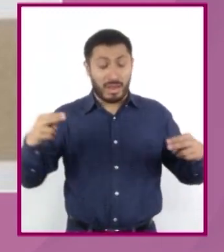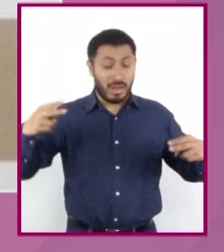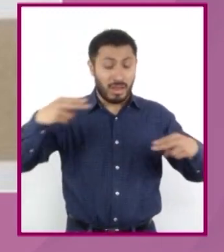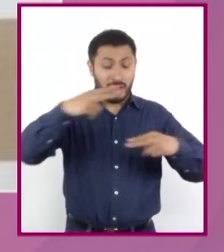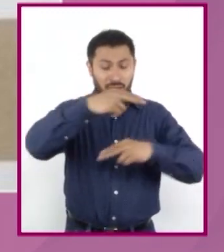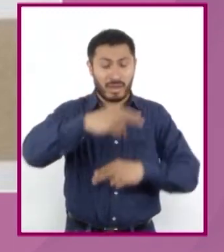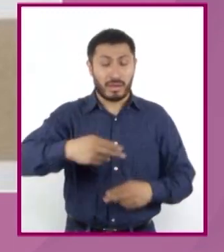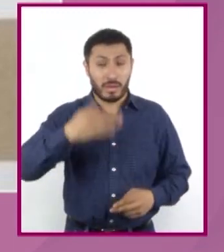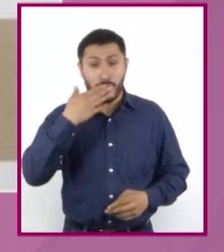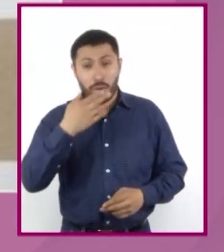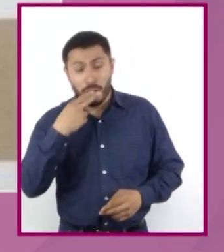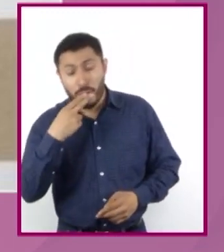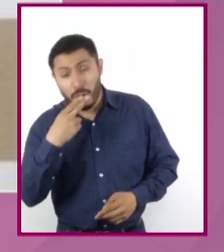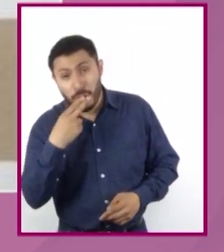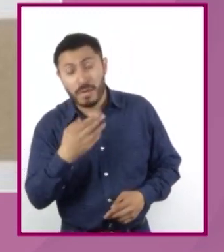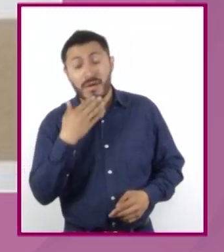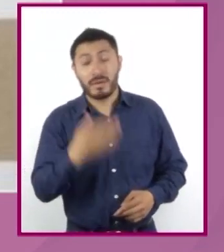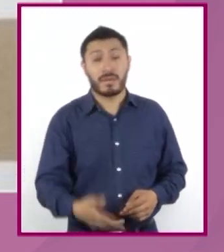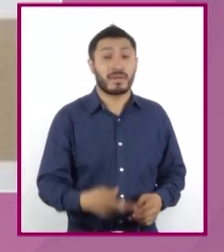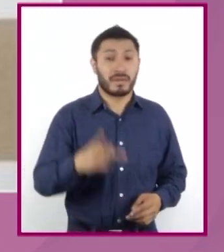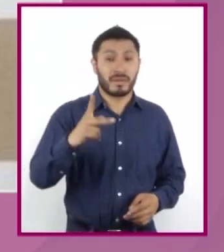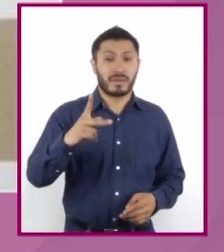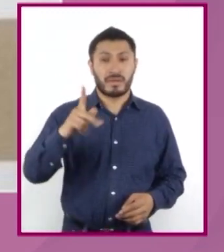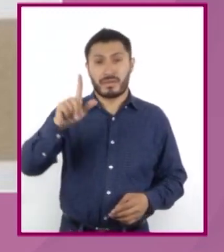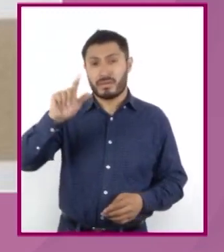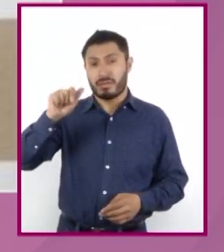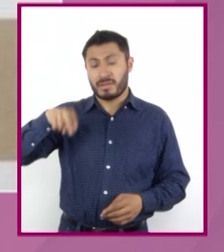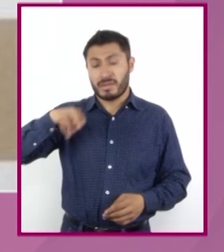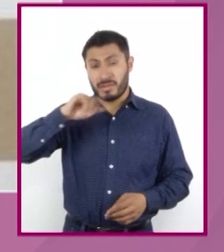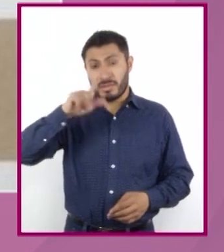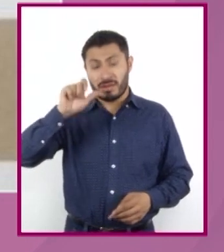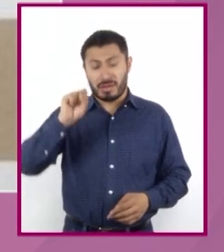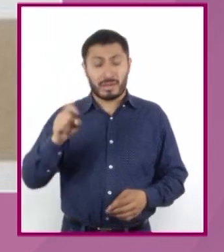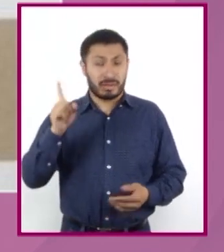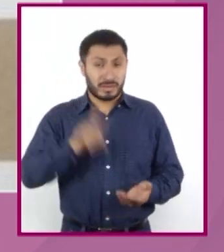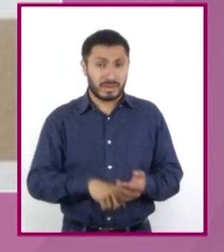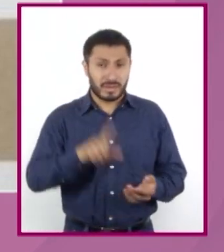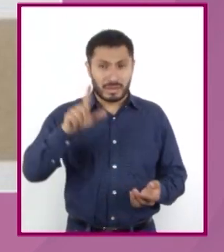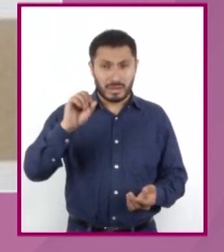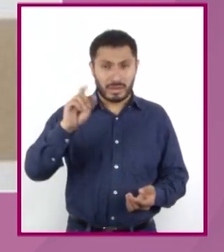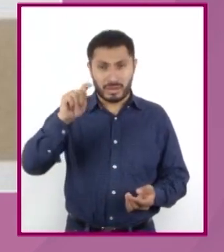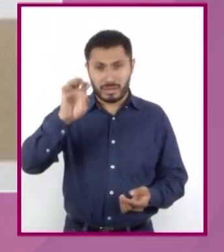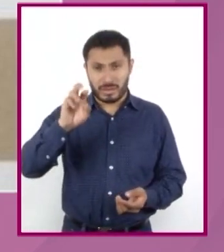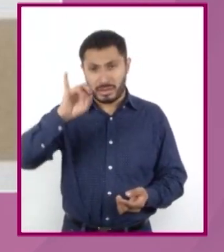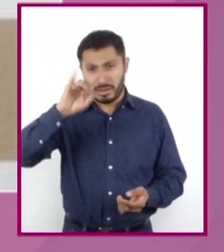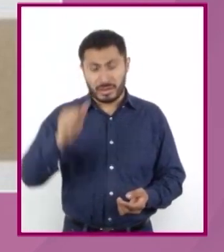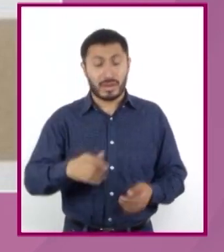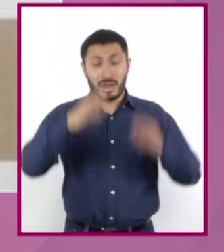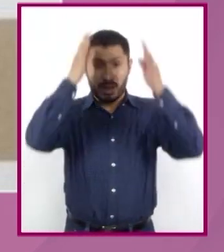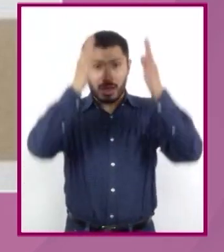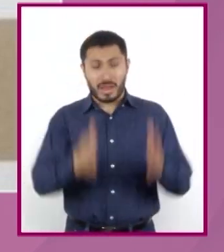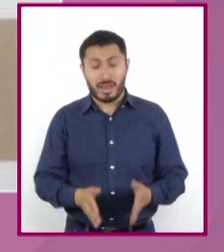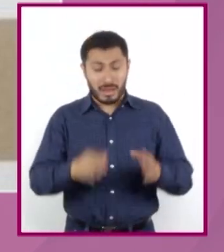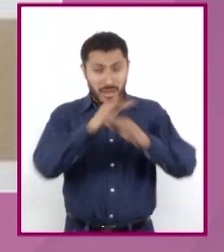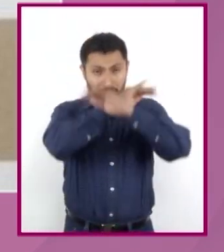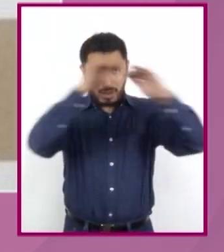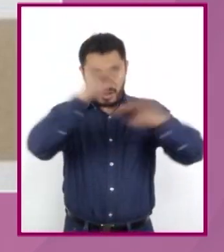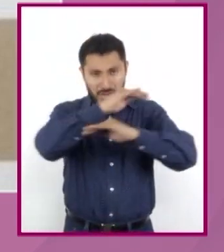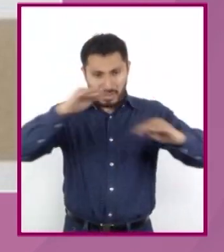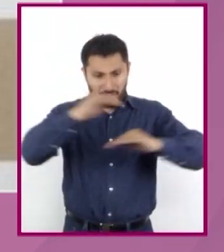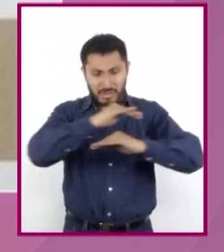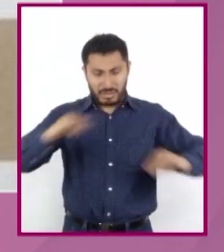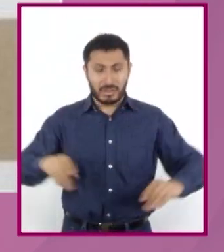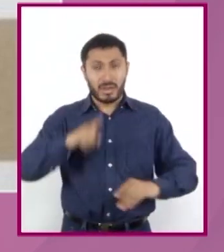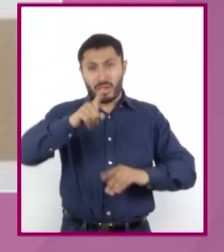para las planillas de la lotería y podrán dividirla en 9 casillas. Pueden hacer el número de